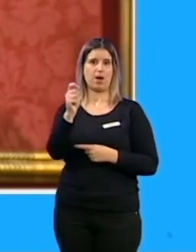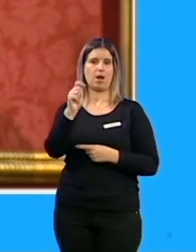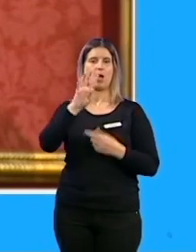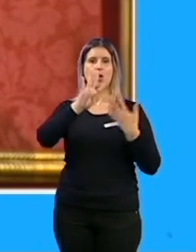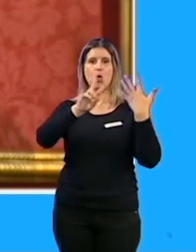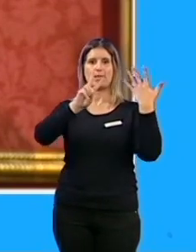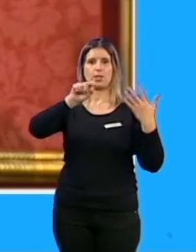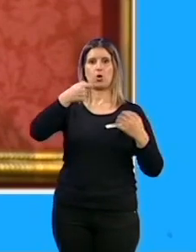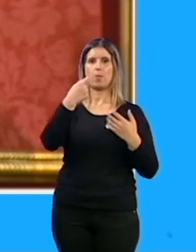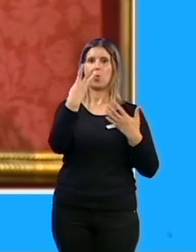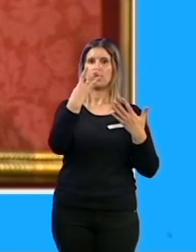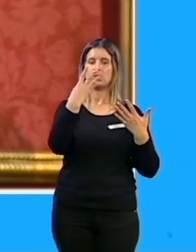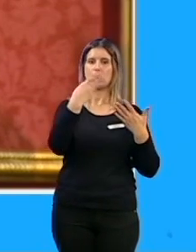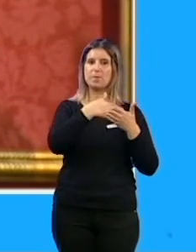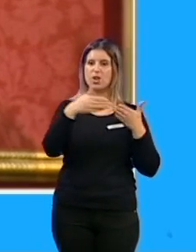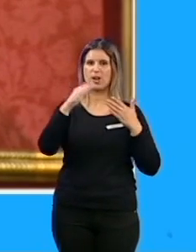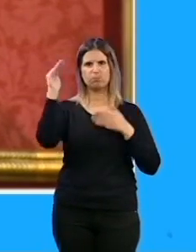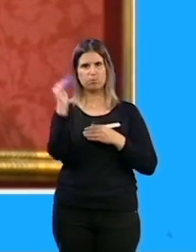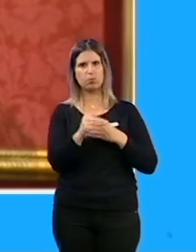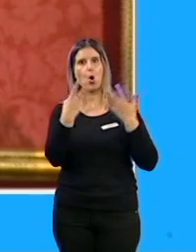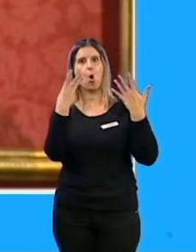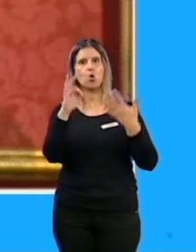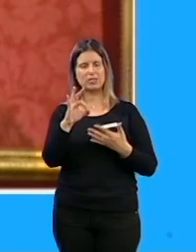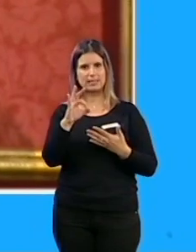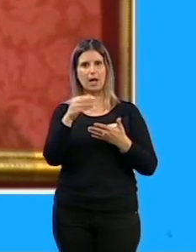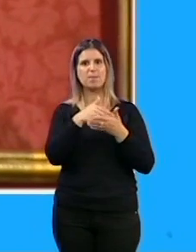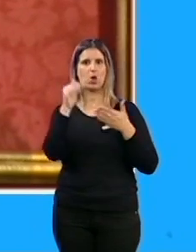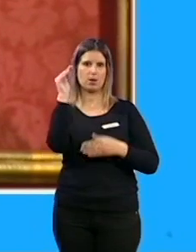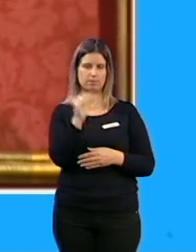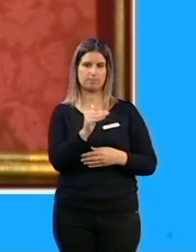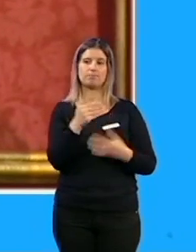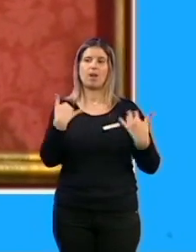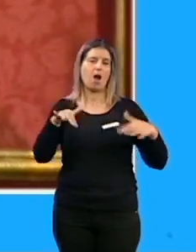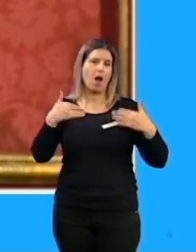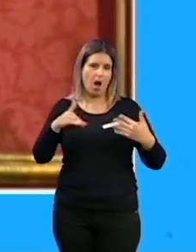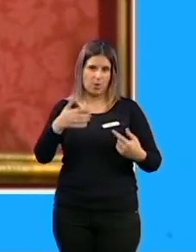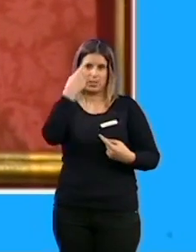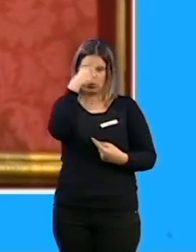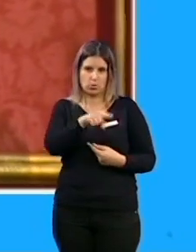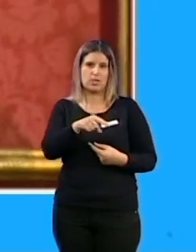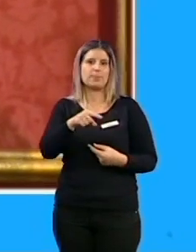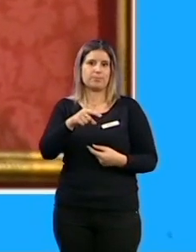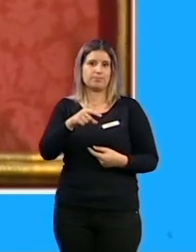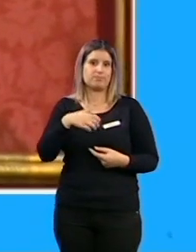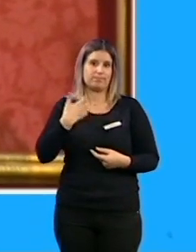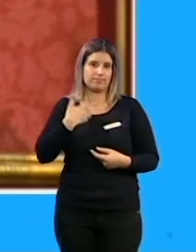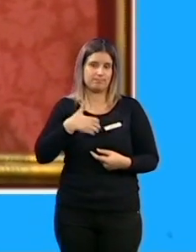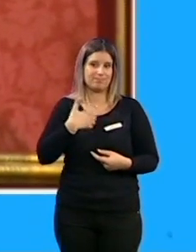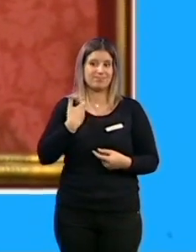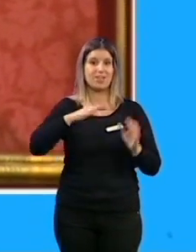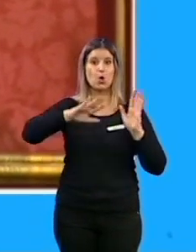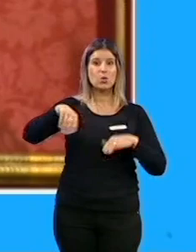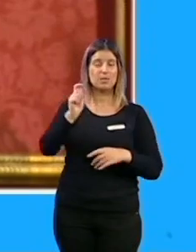a 80,2 millones? Pese a quien pese, en los últimos meses se está pagando